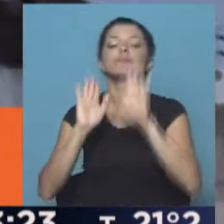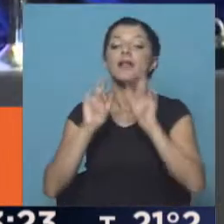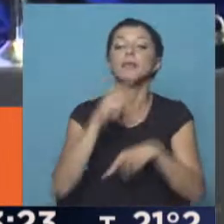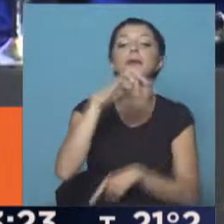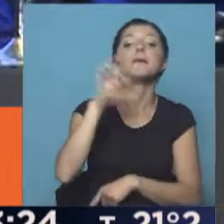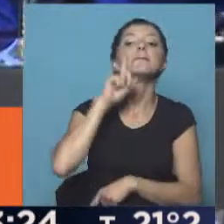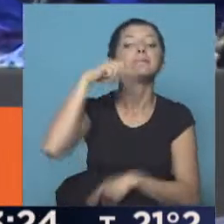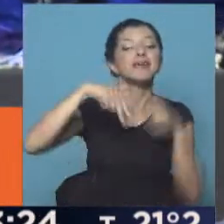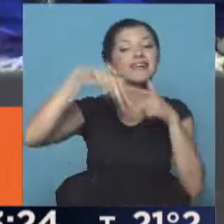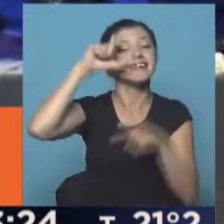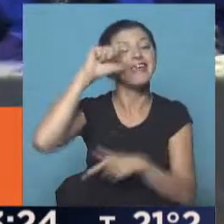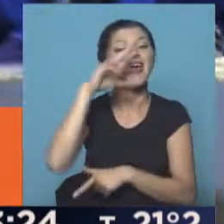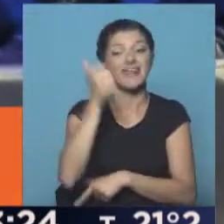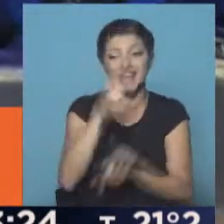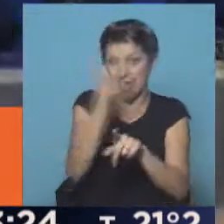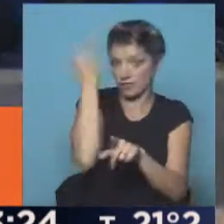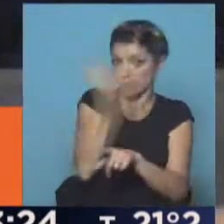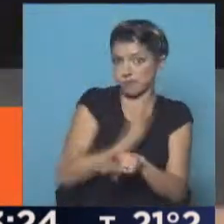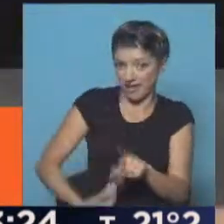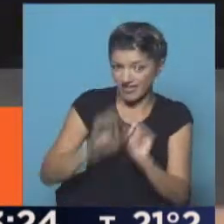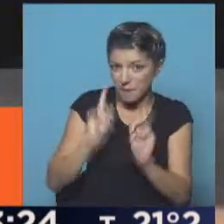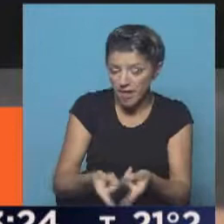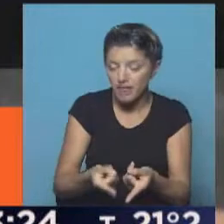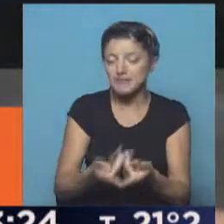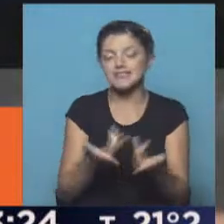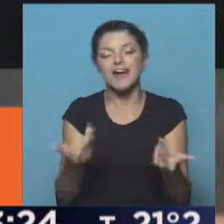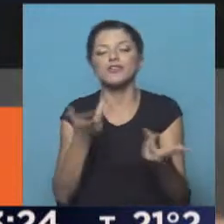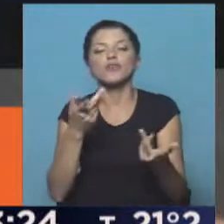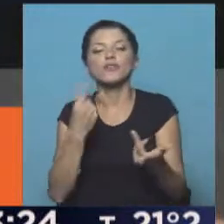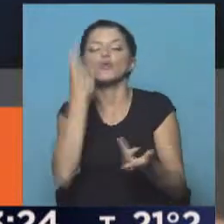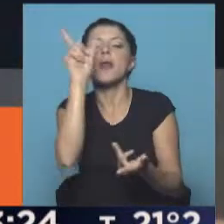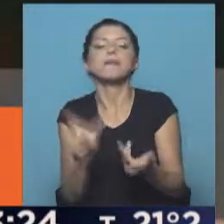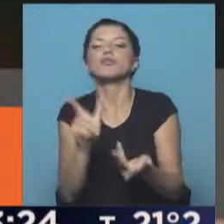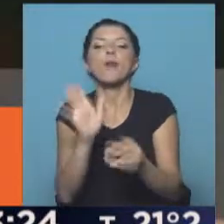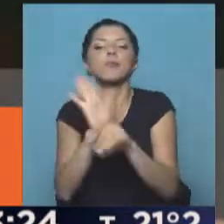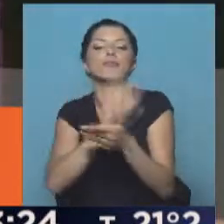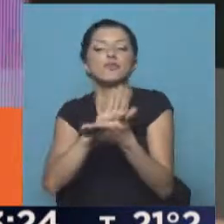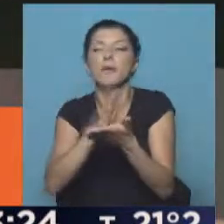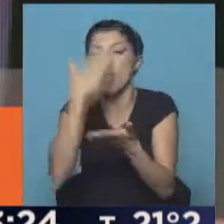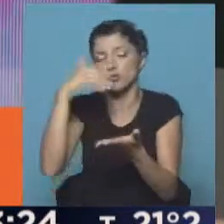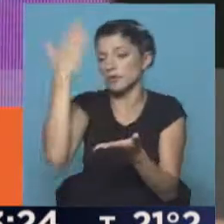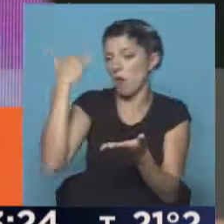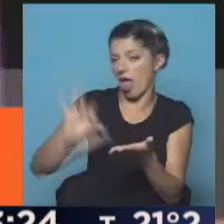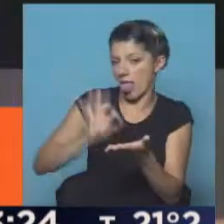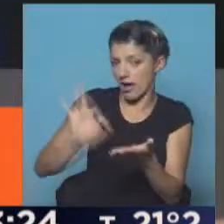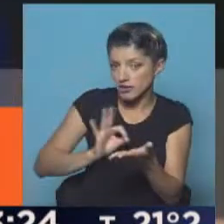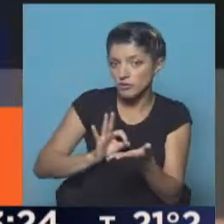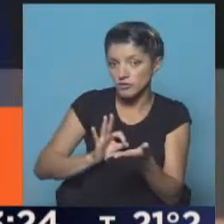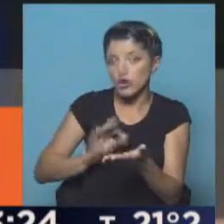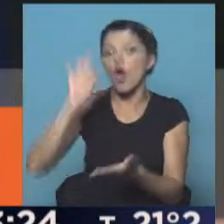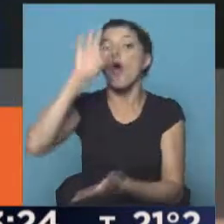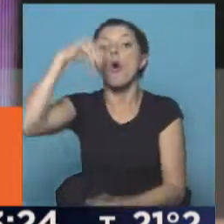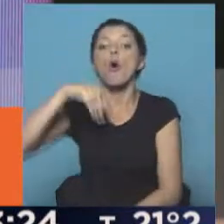país. Entonces, no hay caras nuevas. La cara más nueva que se vio en la política de los últimos años, en 2009, fue Marco Enrique